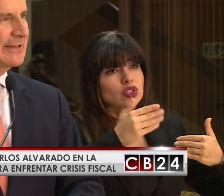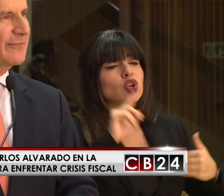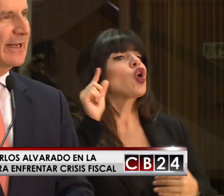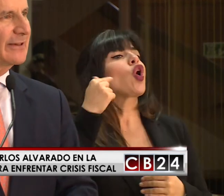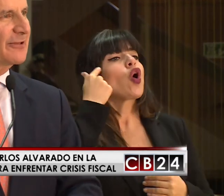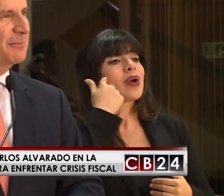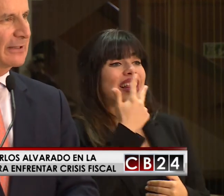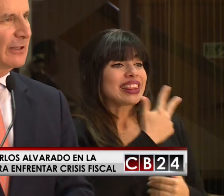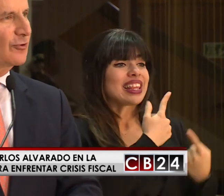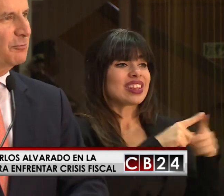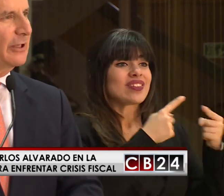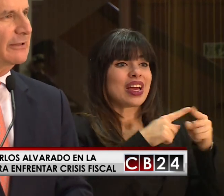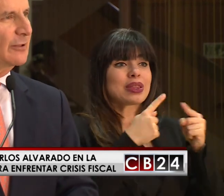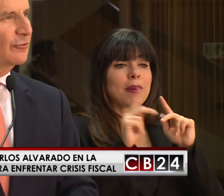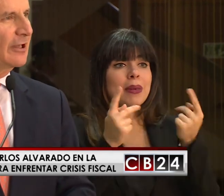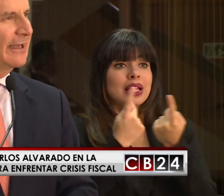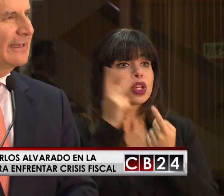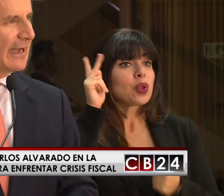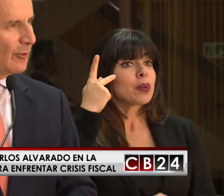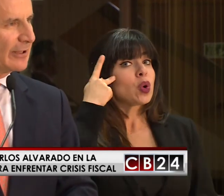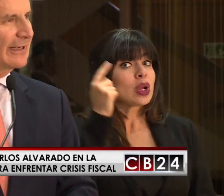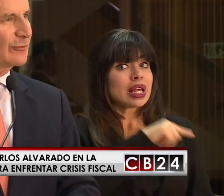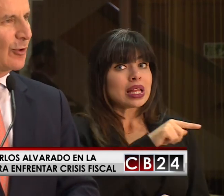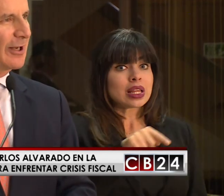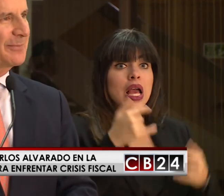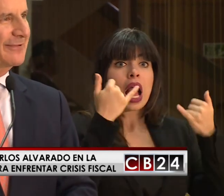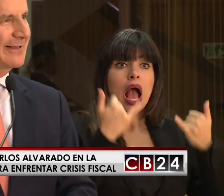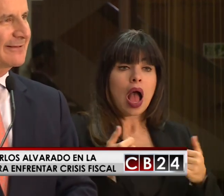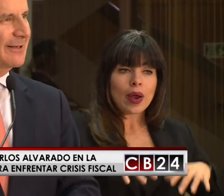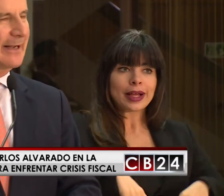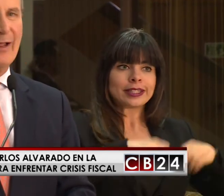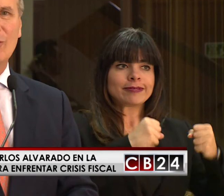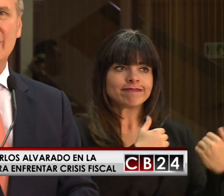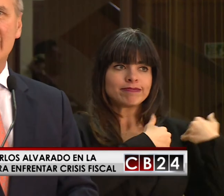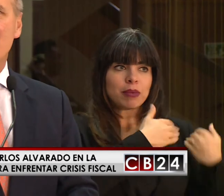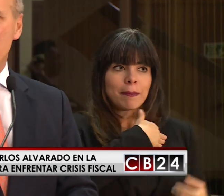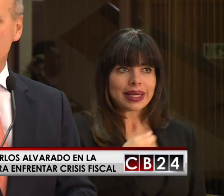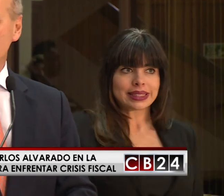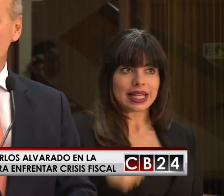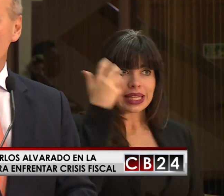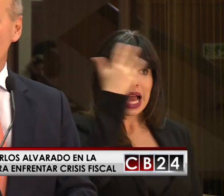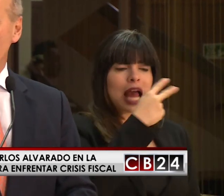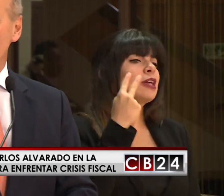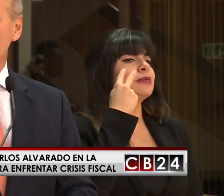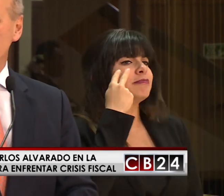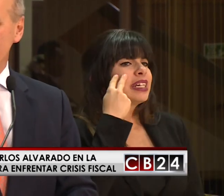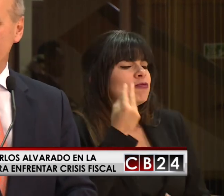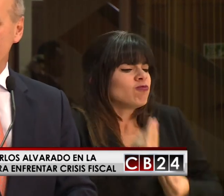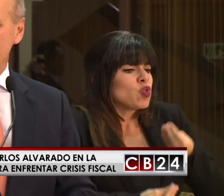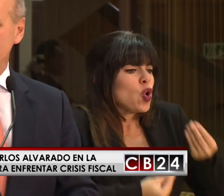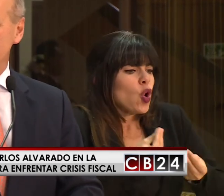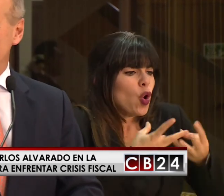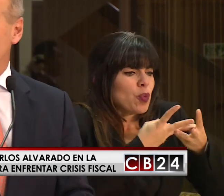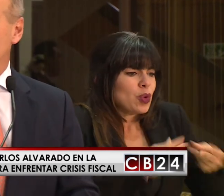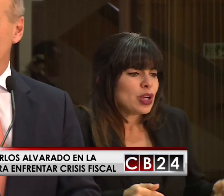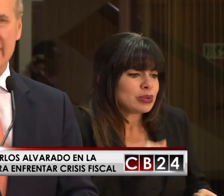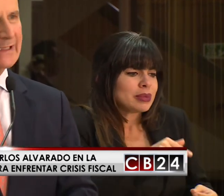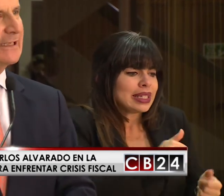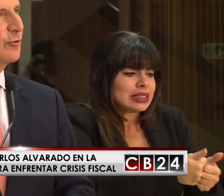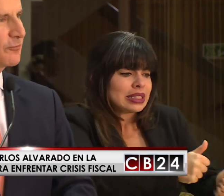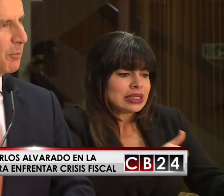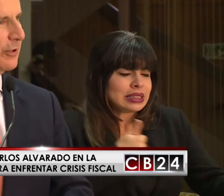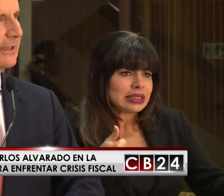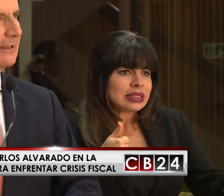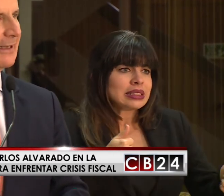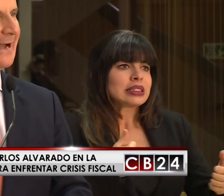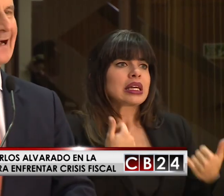gobierno 3 diferentes partidos políticos, y ahora le toca al presidente Alvarado ver cómo nos saca de ese rezago